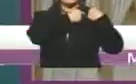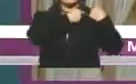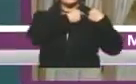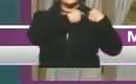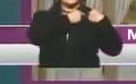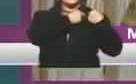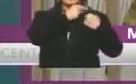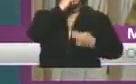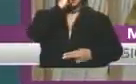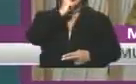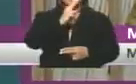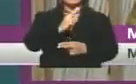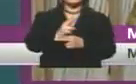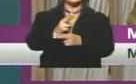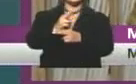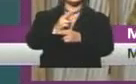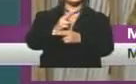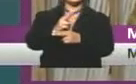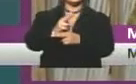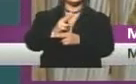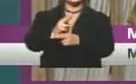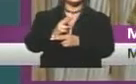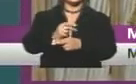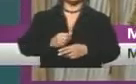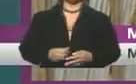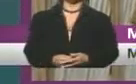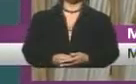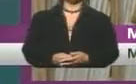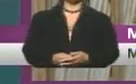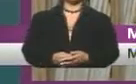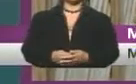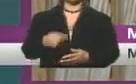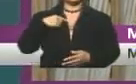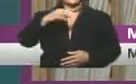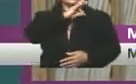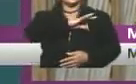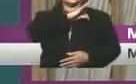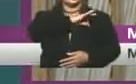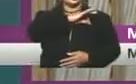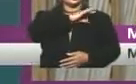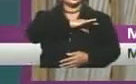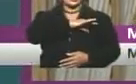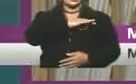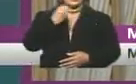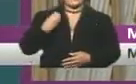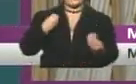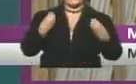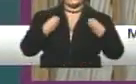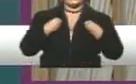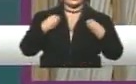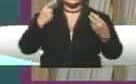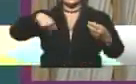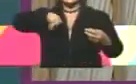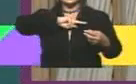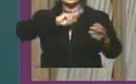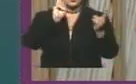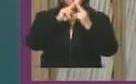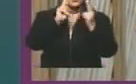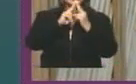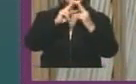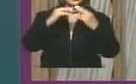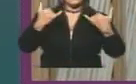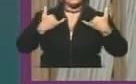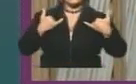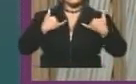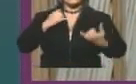nuestro gentilicio va desde el hecho de que socialmente nosotros debemos conocernos